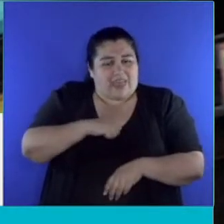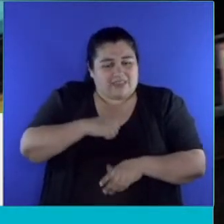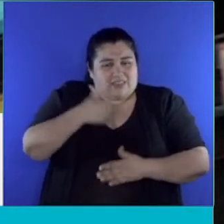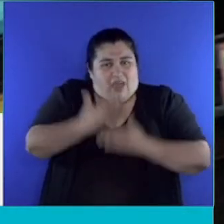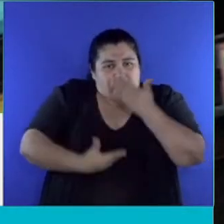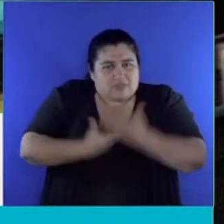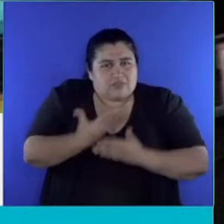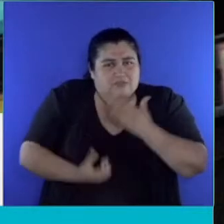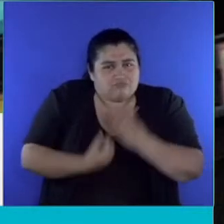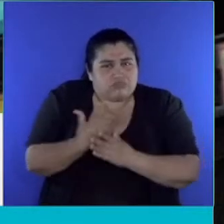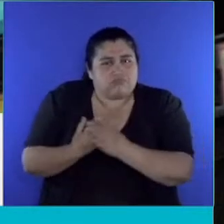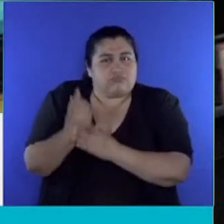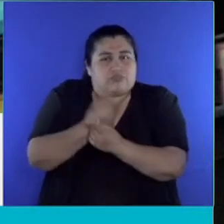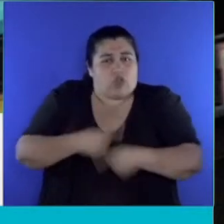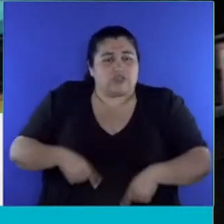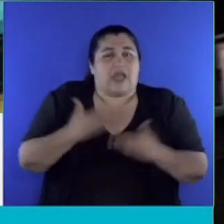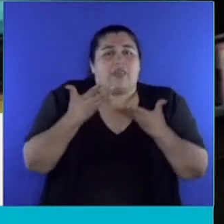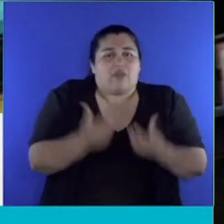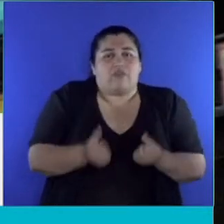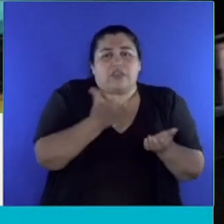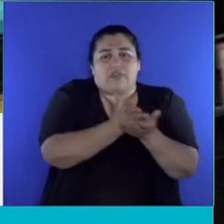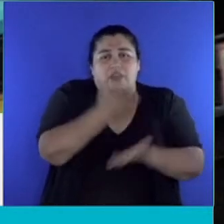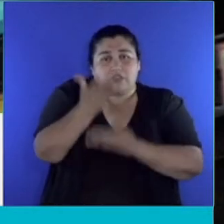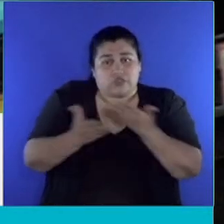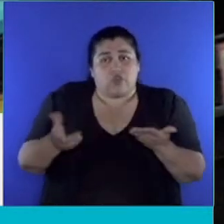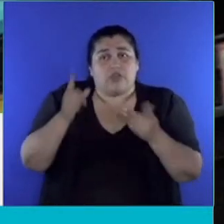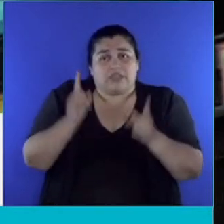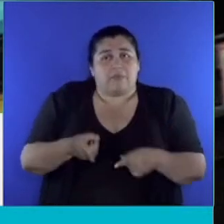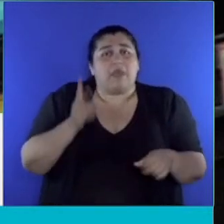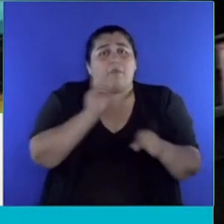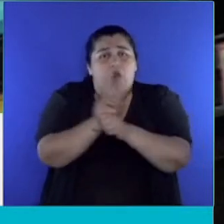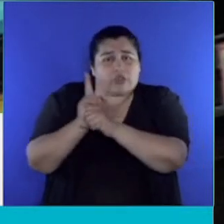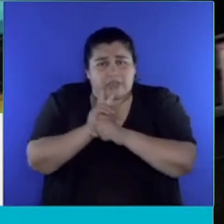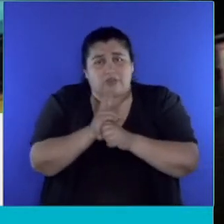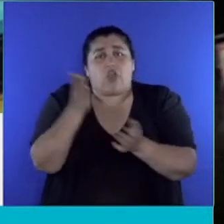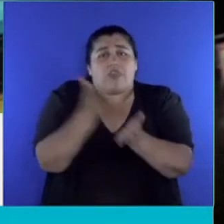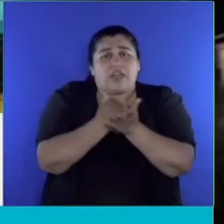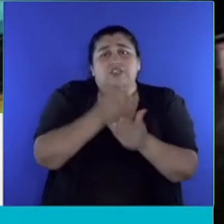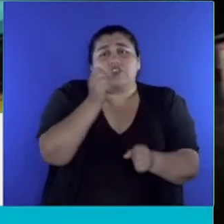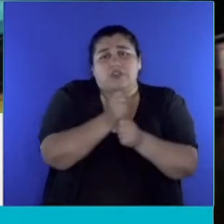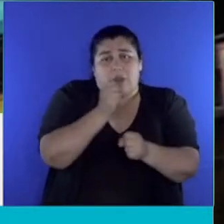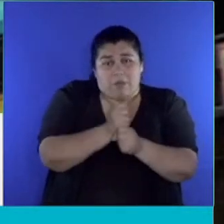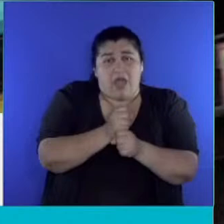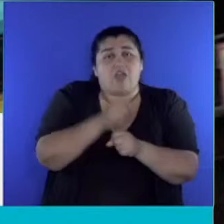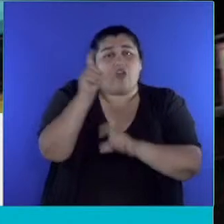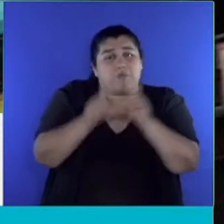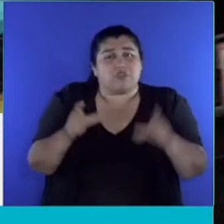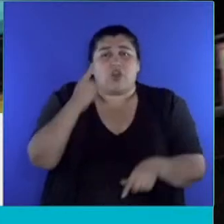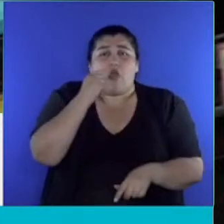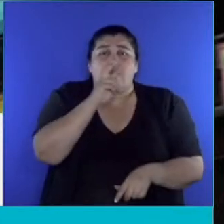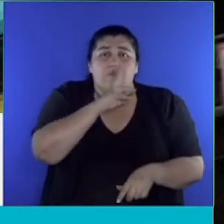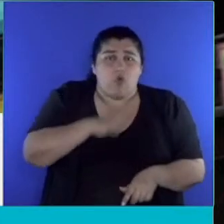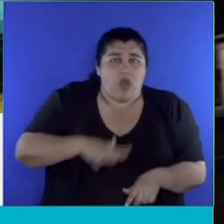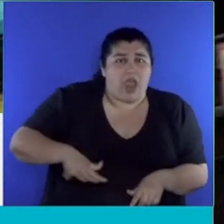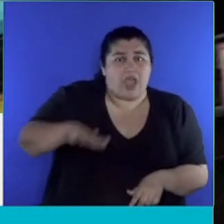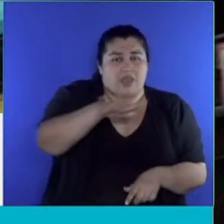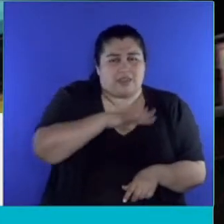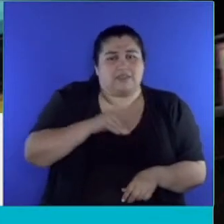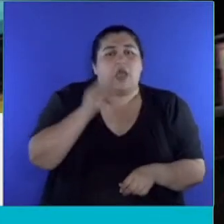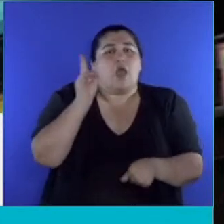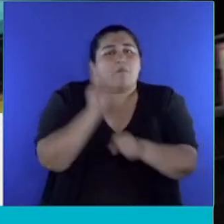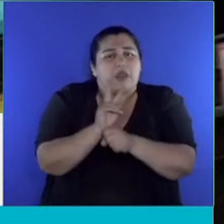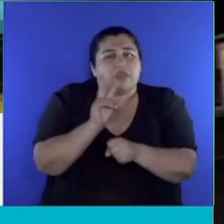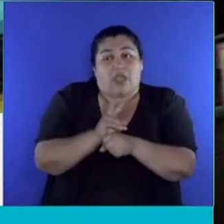a la defensa de los derechos humanos, porque aporta también a la protección de los derechos laborales de los trabajadores y trabajadoras, protege el empleo